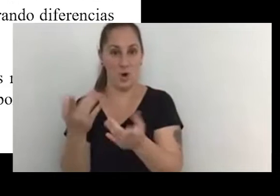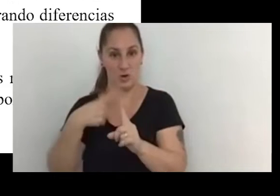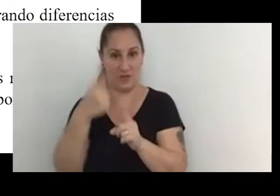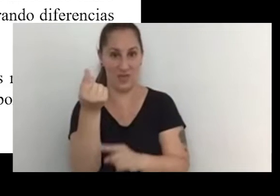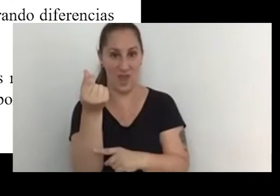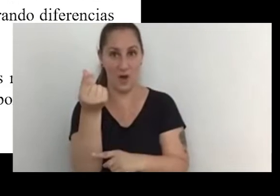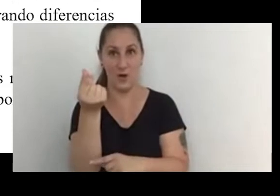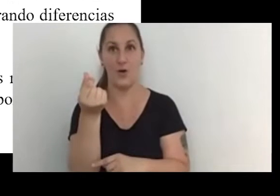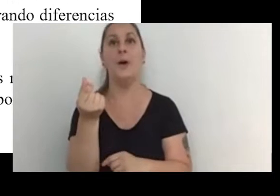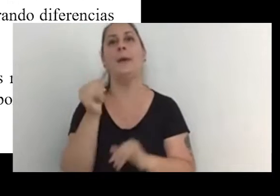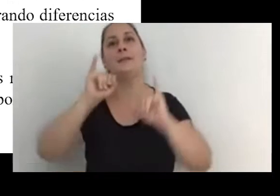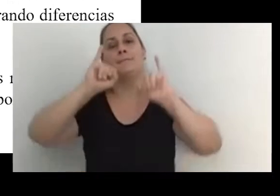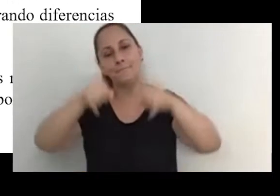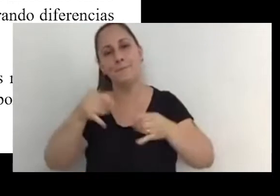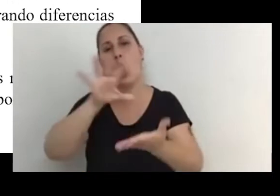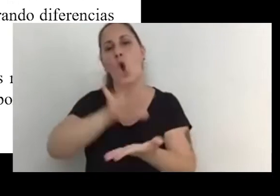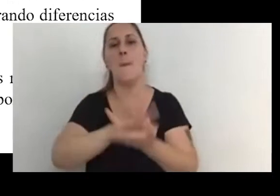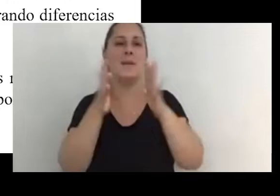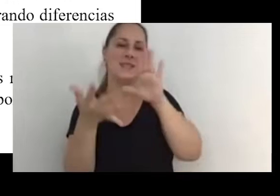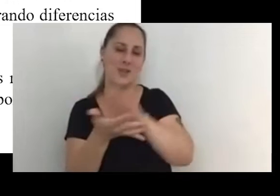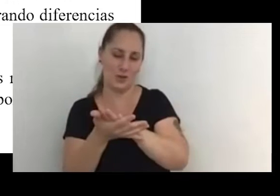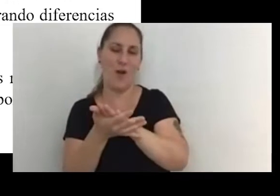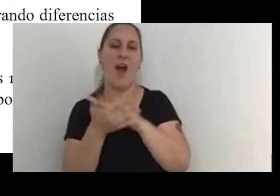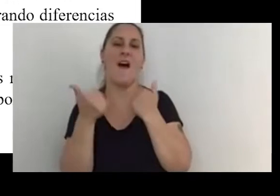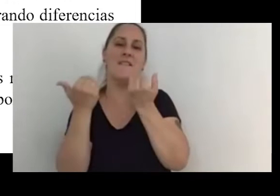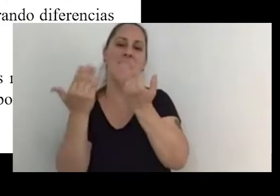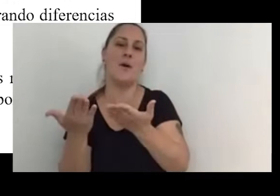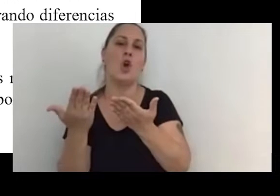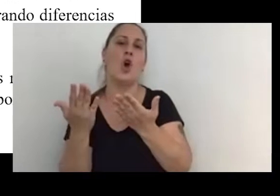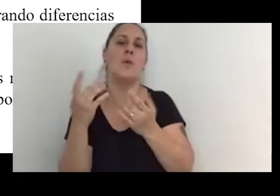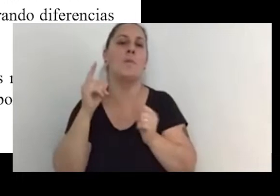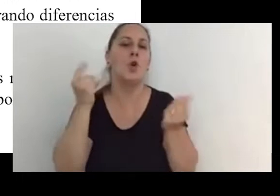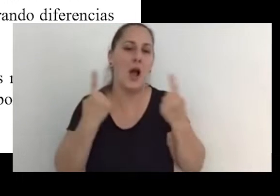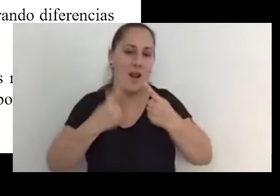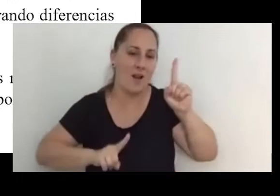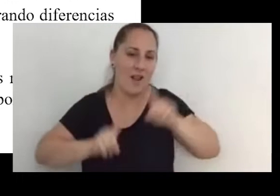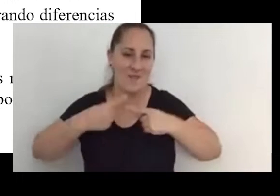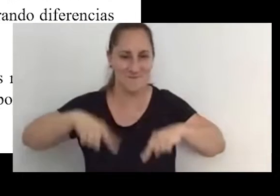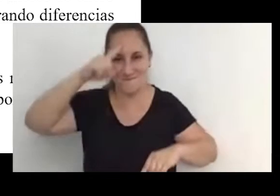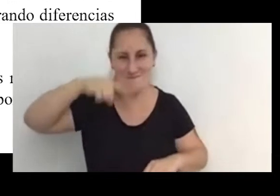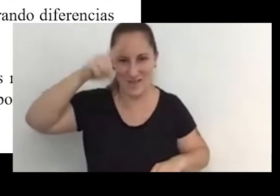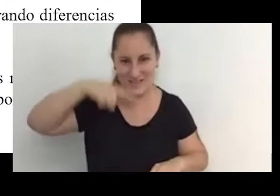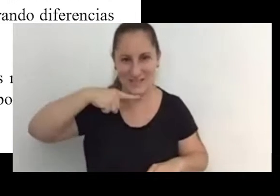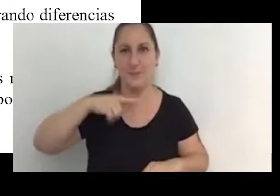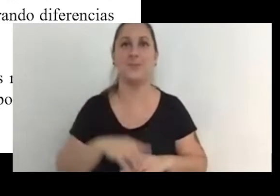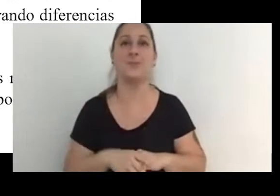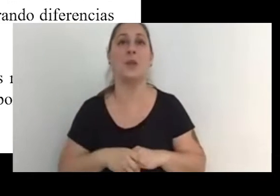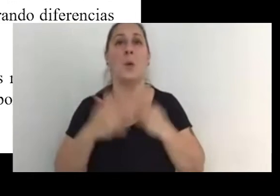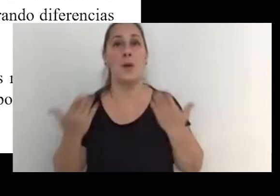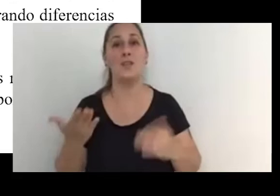la compensación de ese saldo a favor con posiciones mensuales. Por eso, como excepción, la